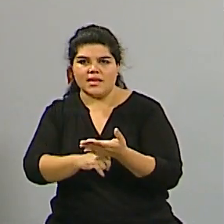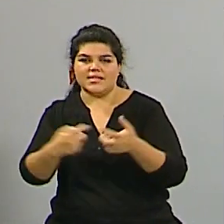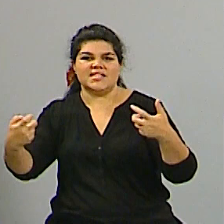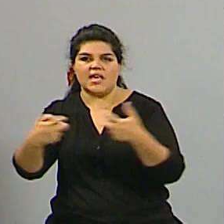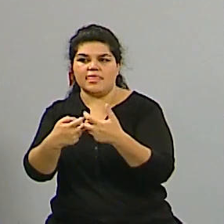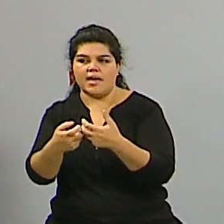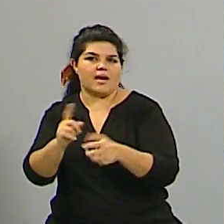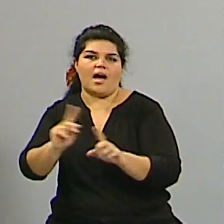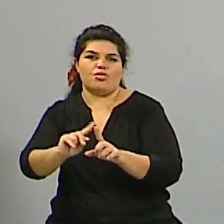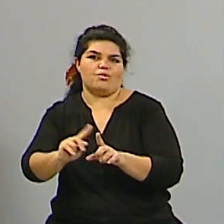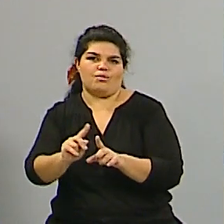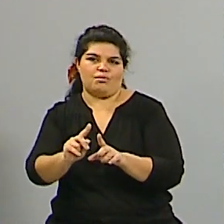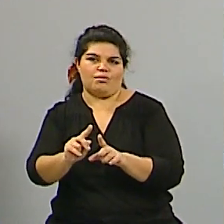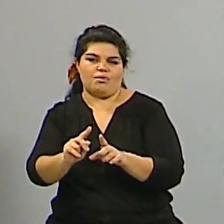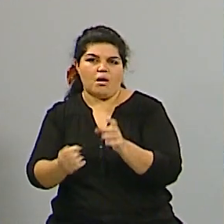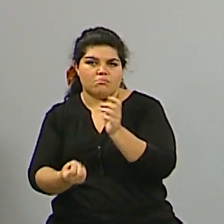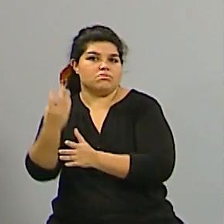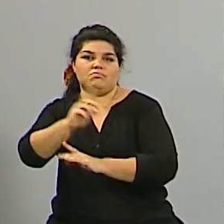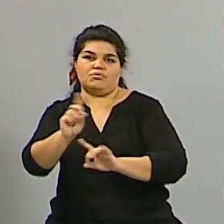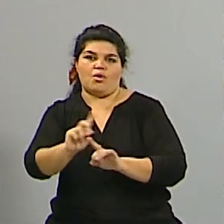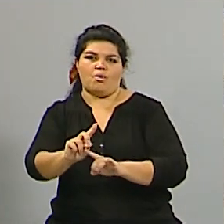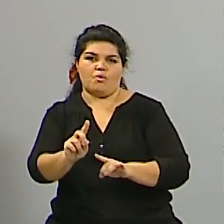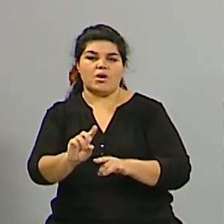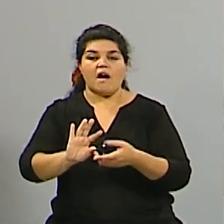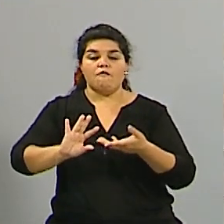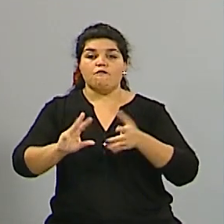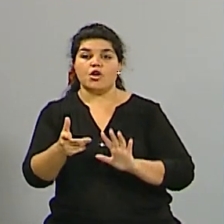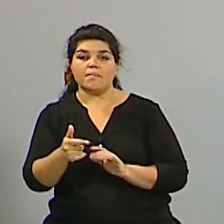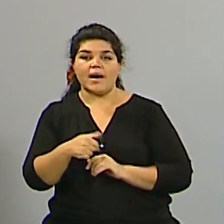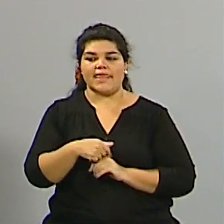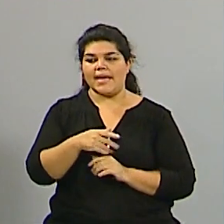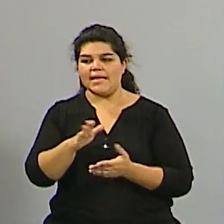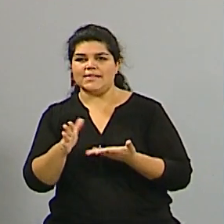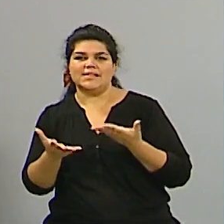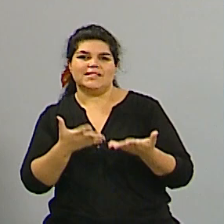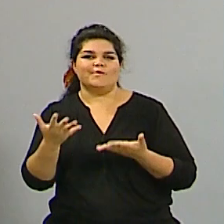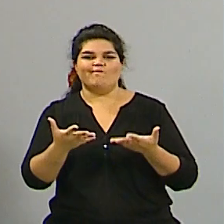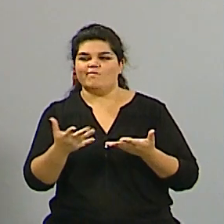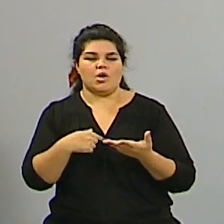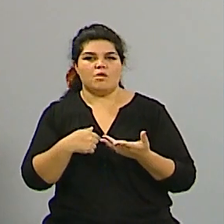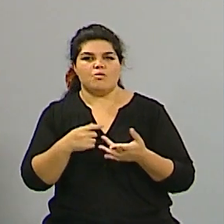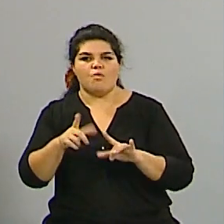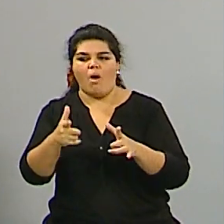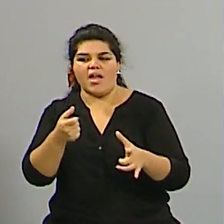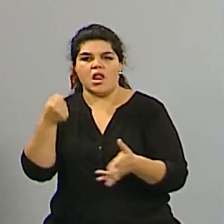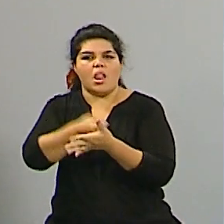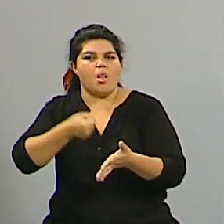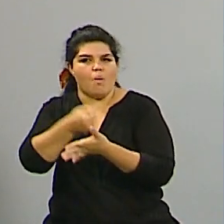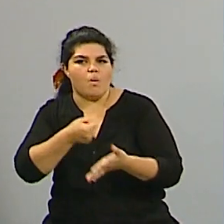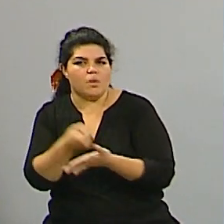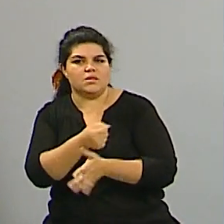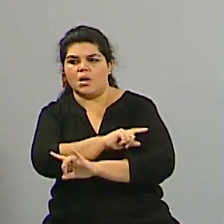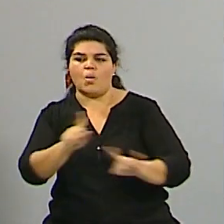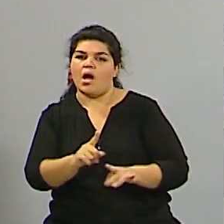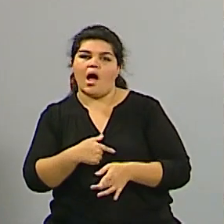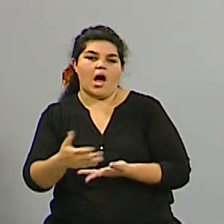es para ir un poco, perdón la metáfora, con el cuchillo entre los dientes. Sí. Y en general, los sindicatos ya muy